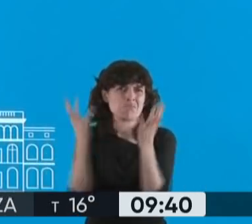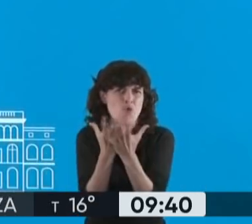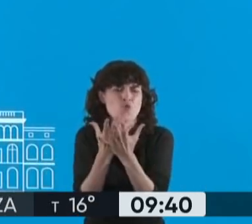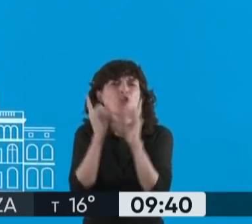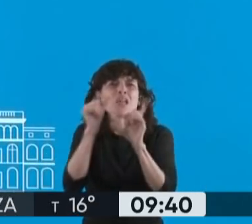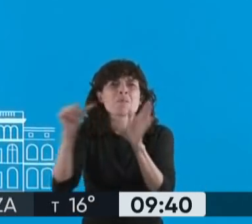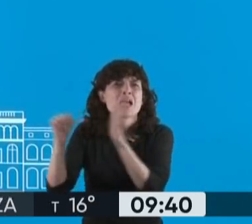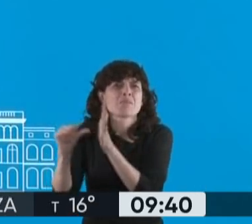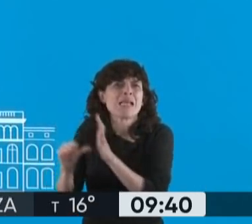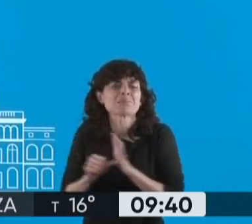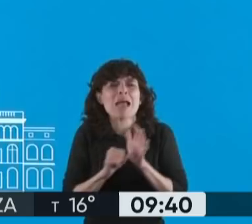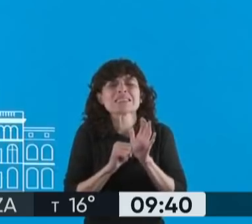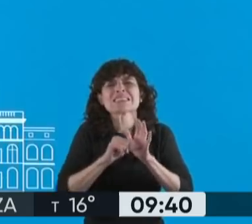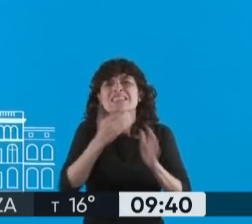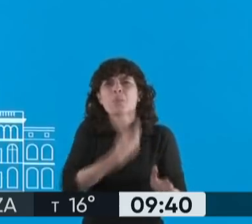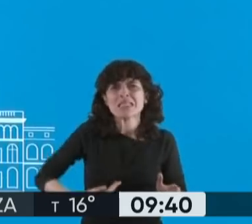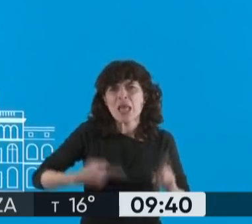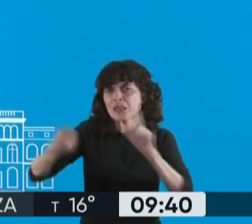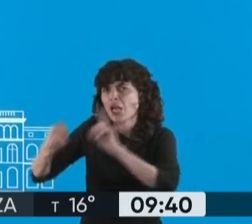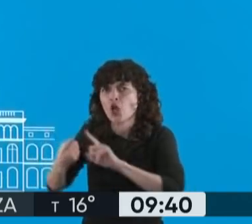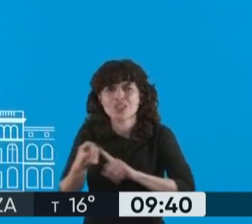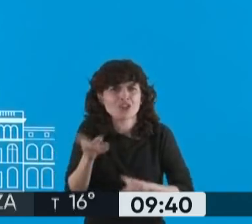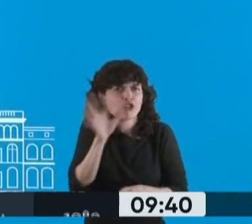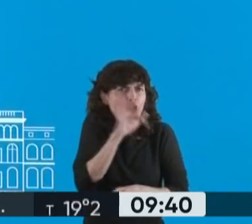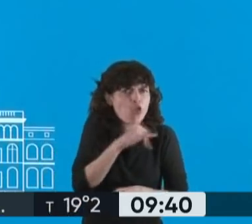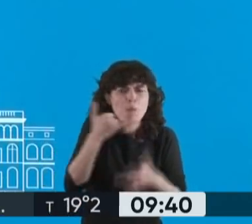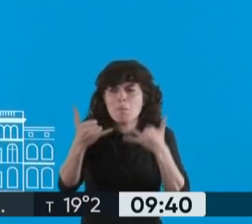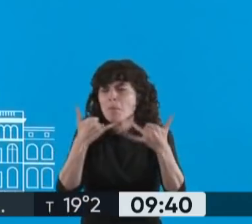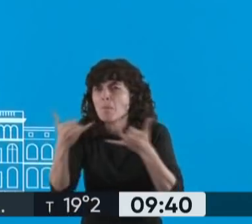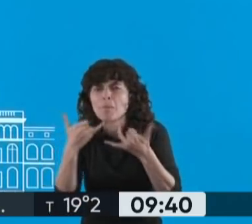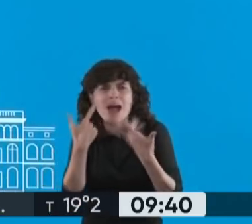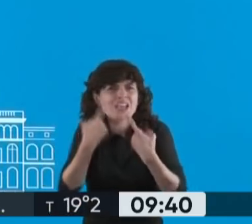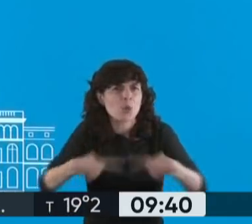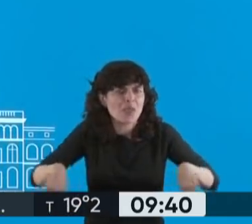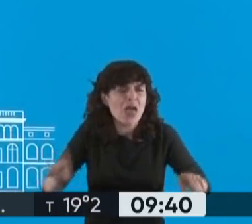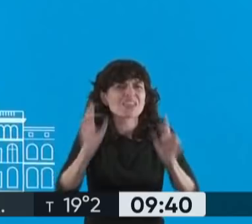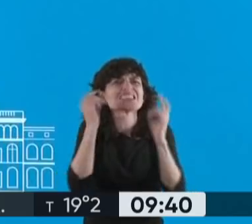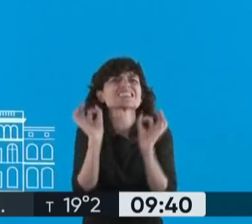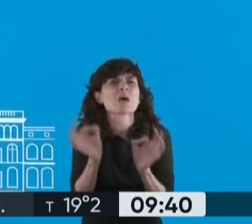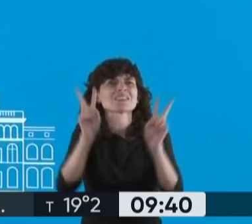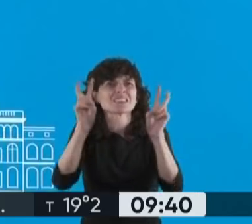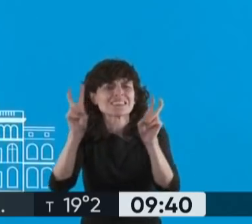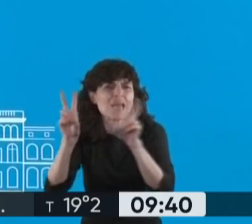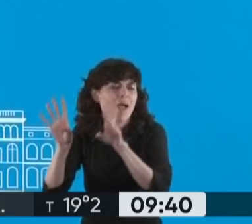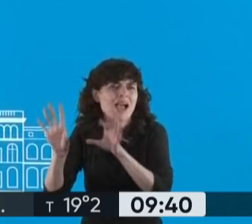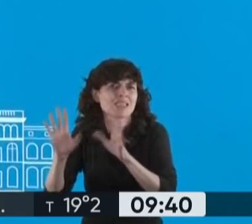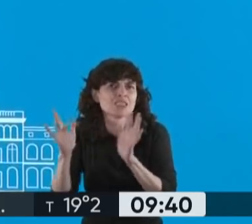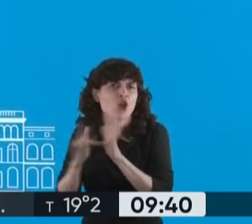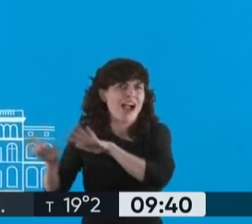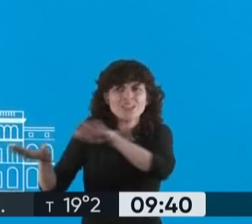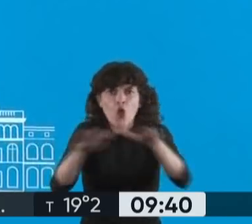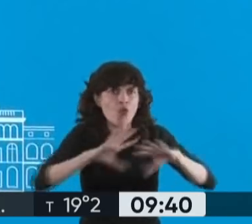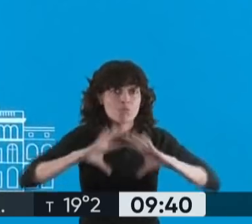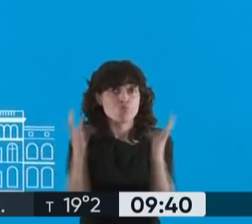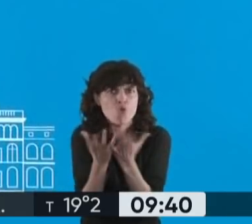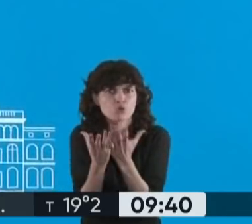como Sánchez, como Macron, otros presidentes conversando permanentemente de este tema, que efectivamente es un tema que nos atraviesa hoy como humanidad, digamos, no